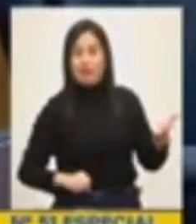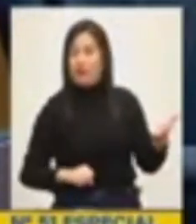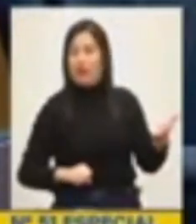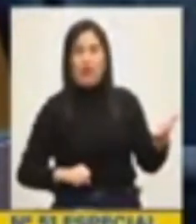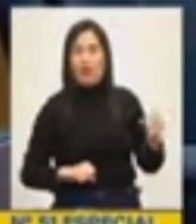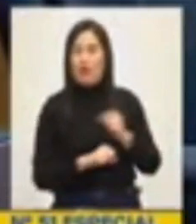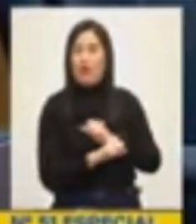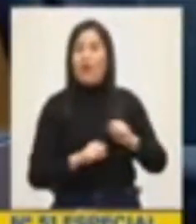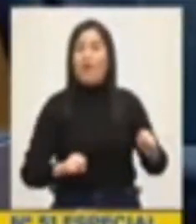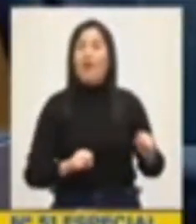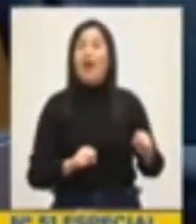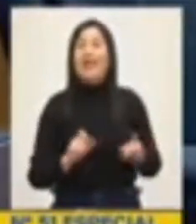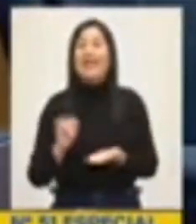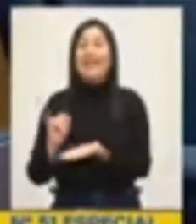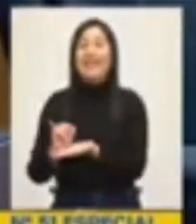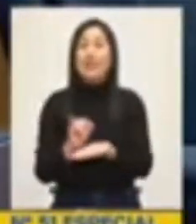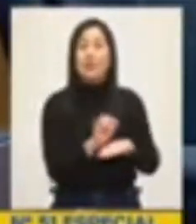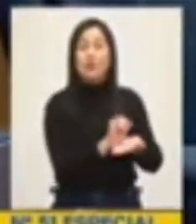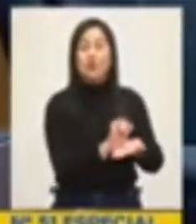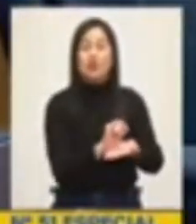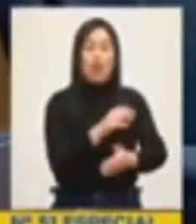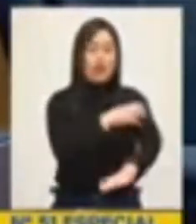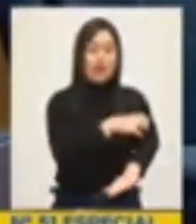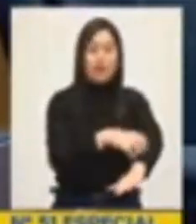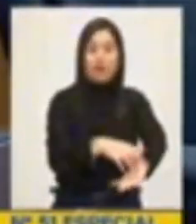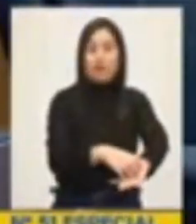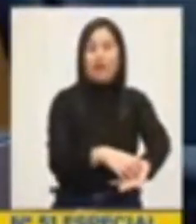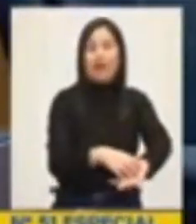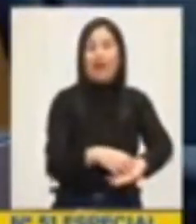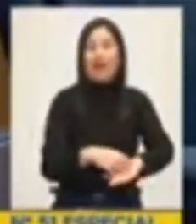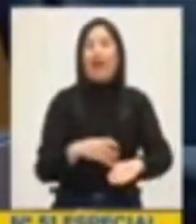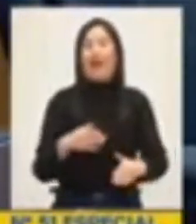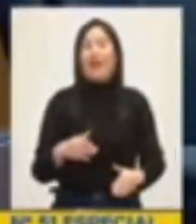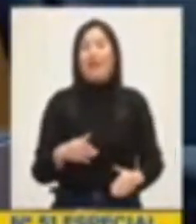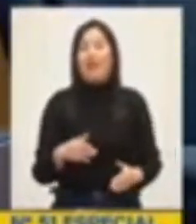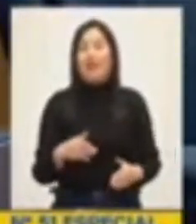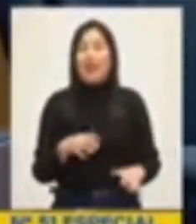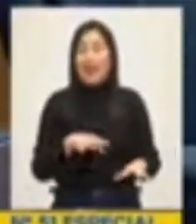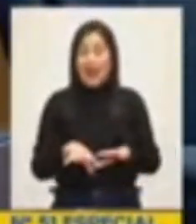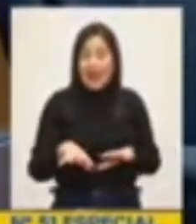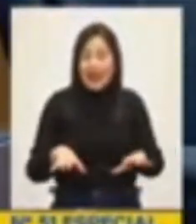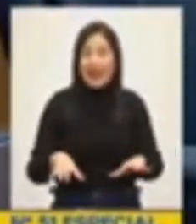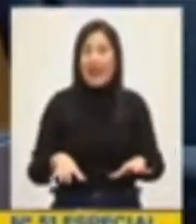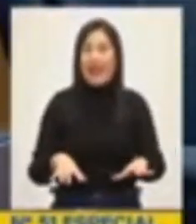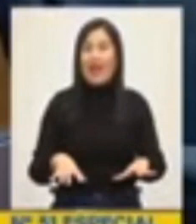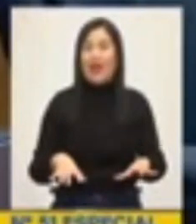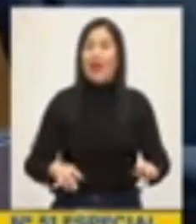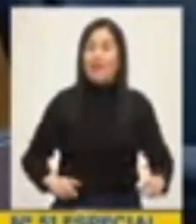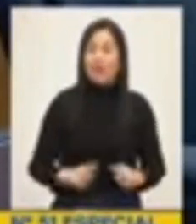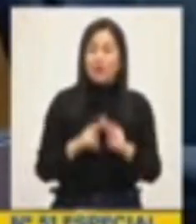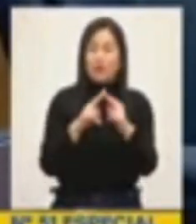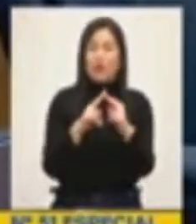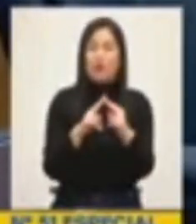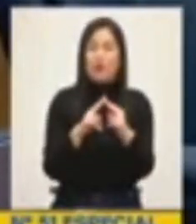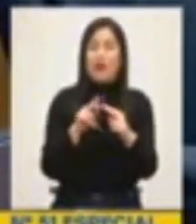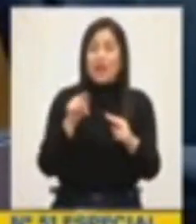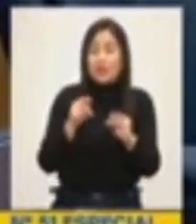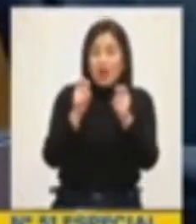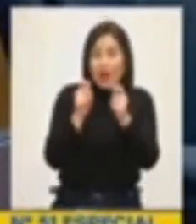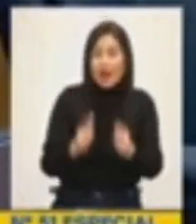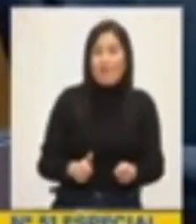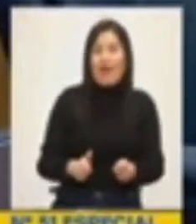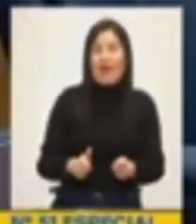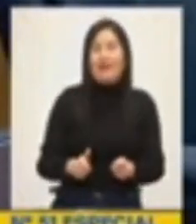sacarle presupuesto a las instituciones sectoriales, sean del agro, sean de infraestructura, de aquellas regiones que son capaces de